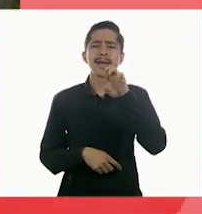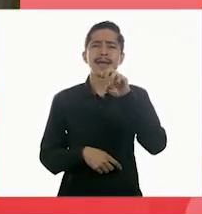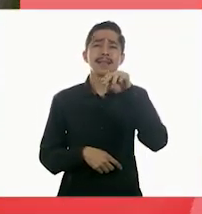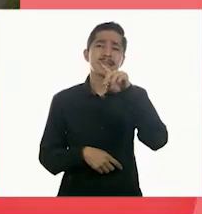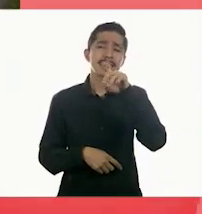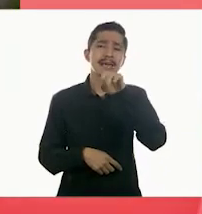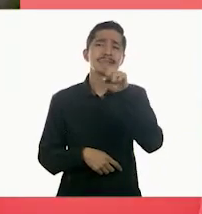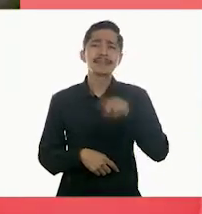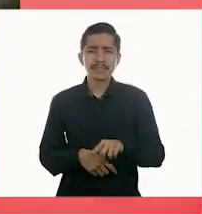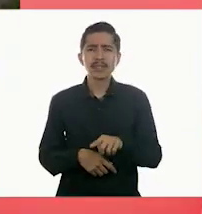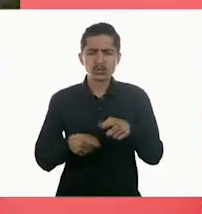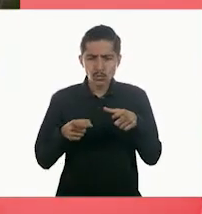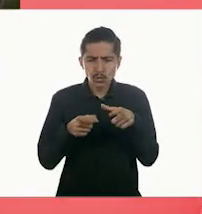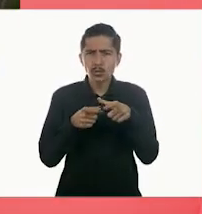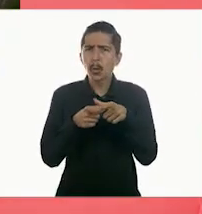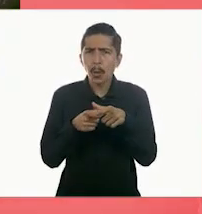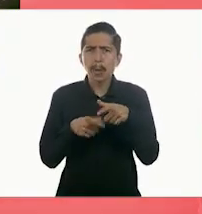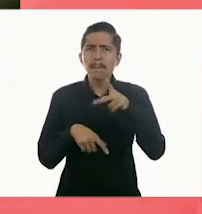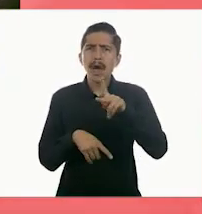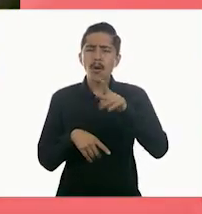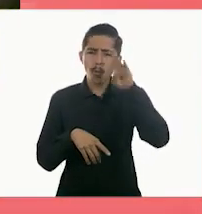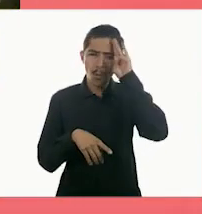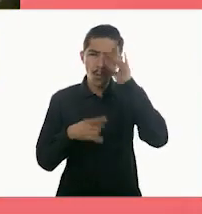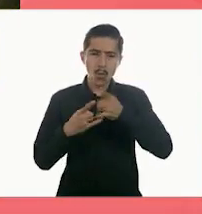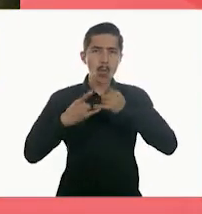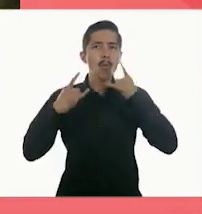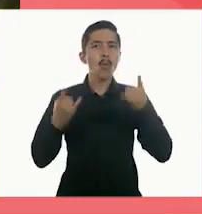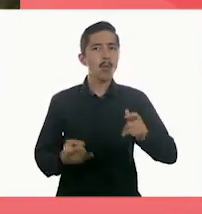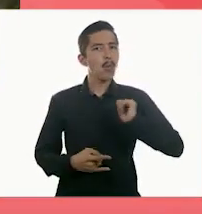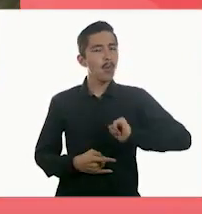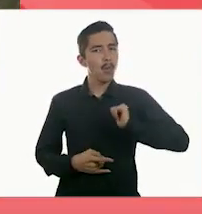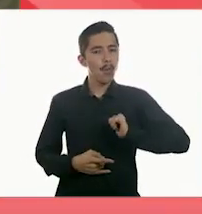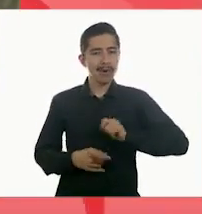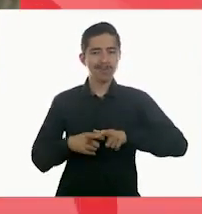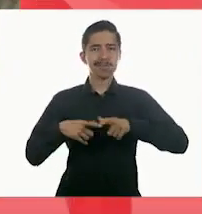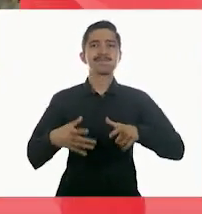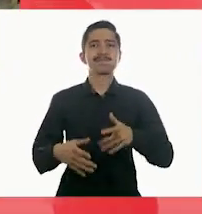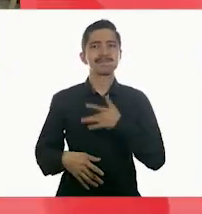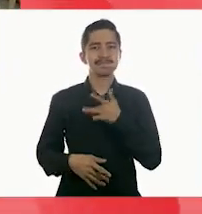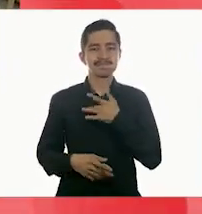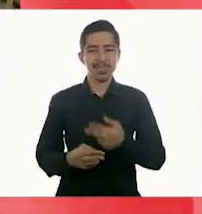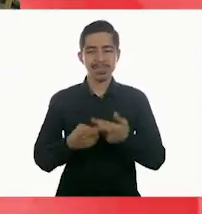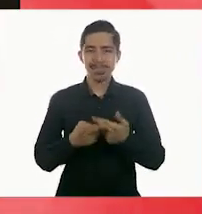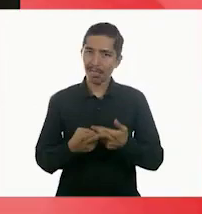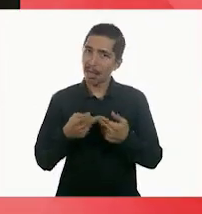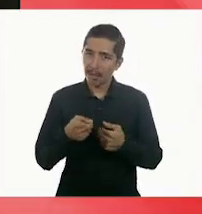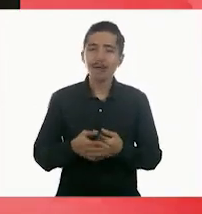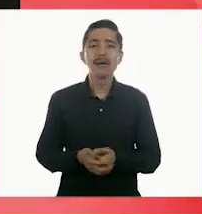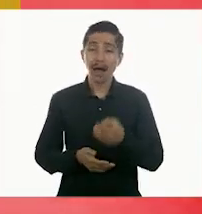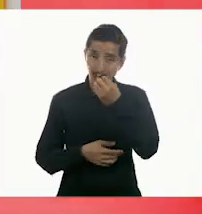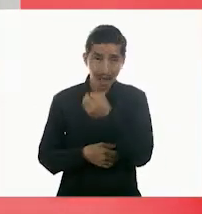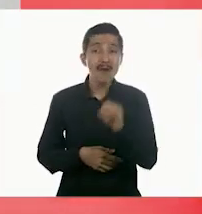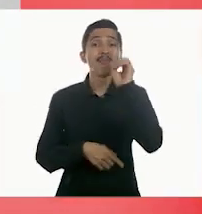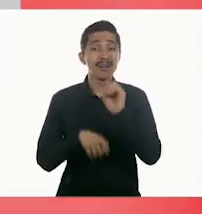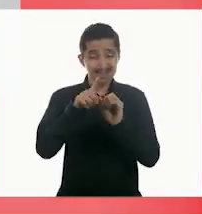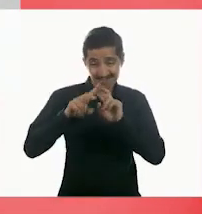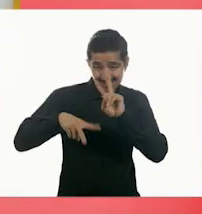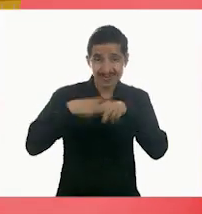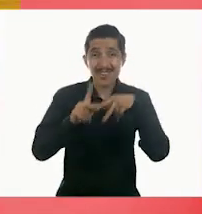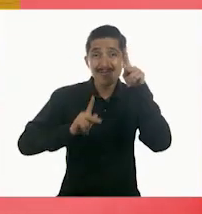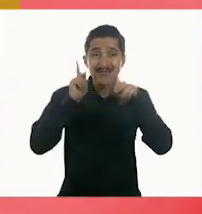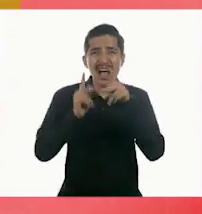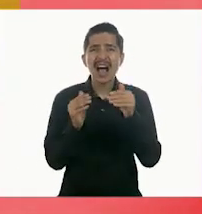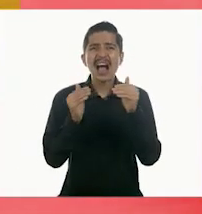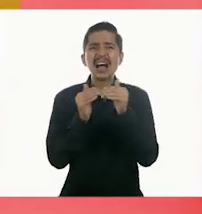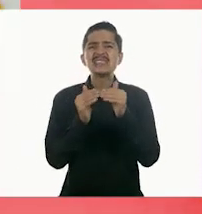pequeño en extensión pero grande por su historia y tradiciones. Es ahí obligatorio visitar la